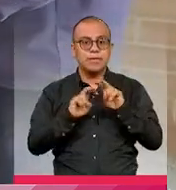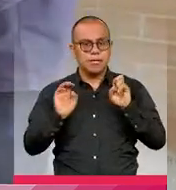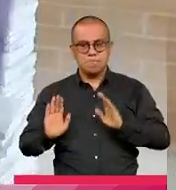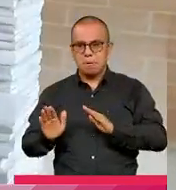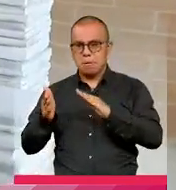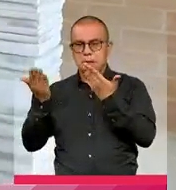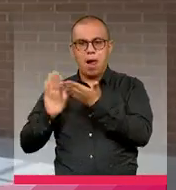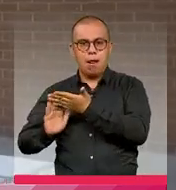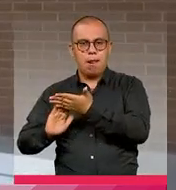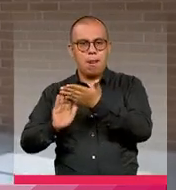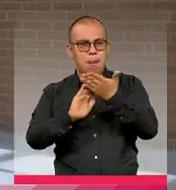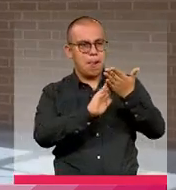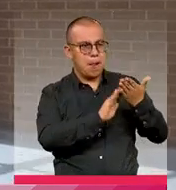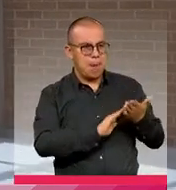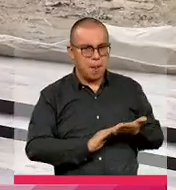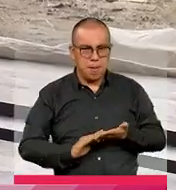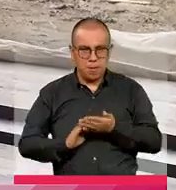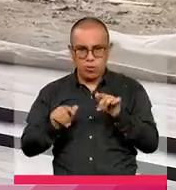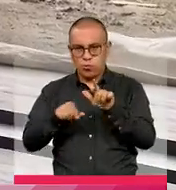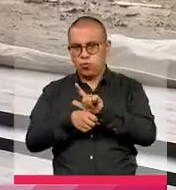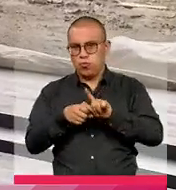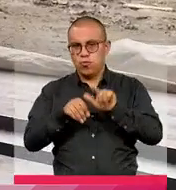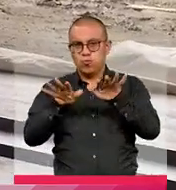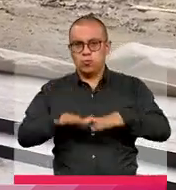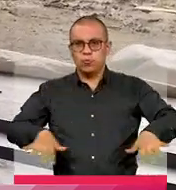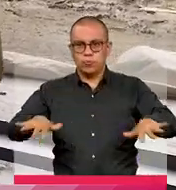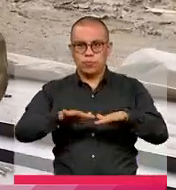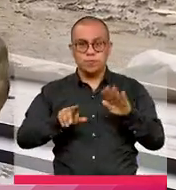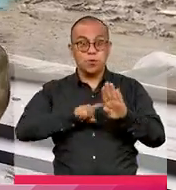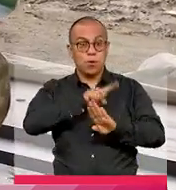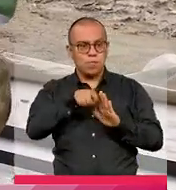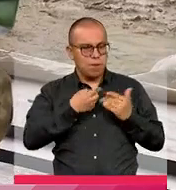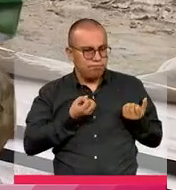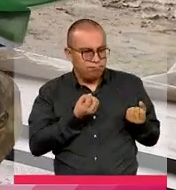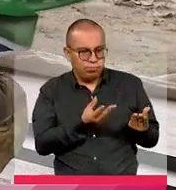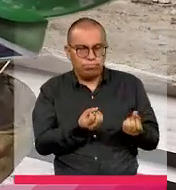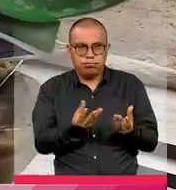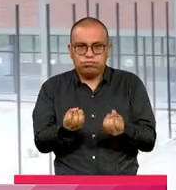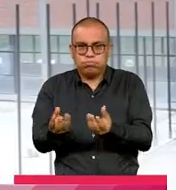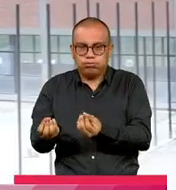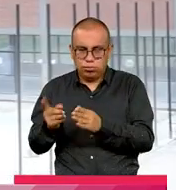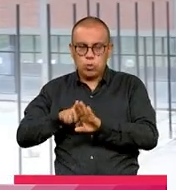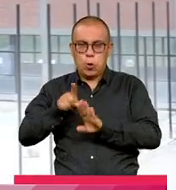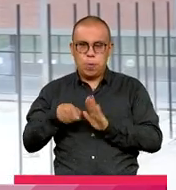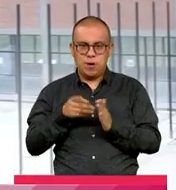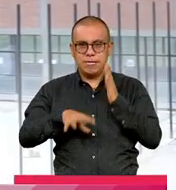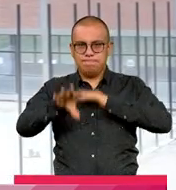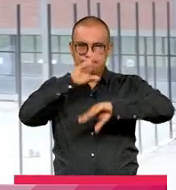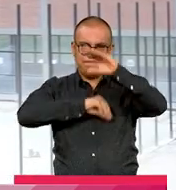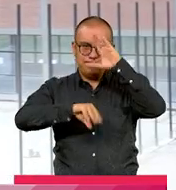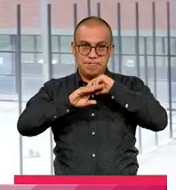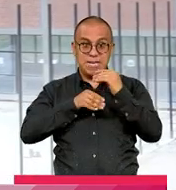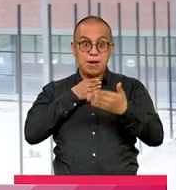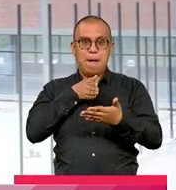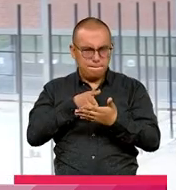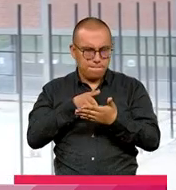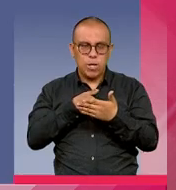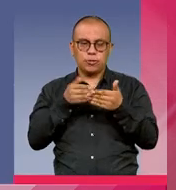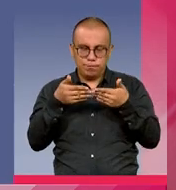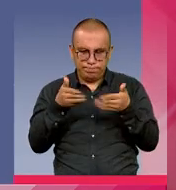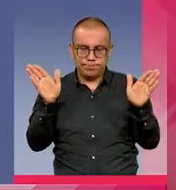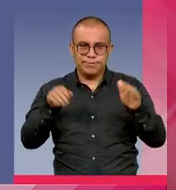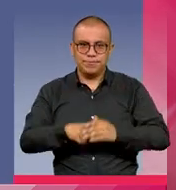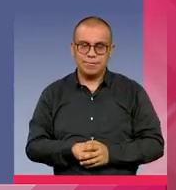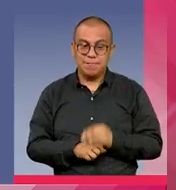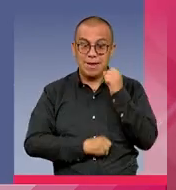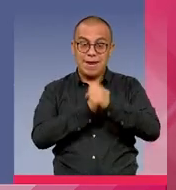mejoramiento reparaciones locativas y con dotaciones para el aprendizaje y el cierre de brechas para 2020